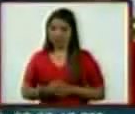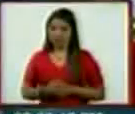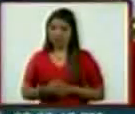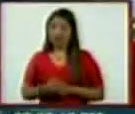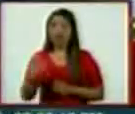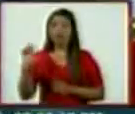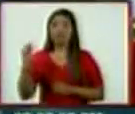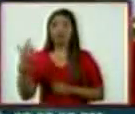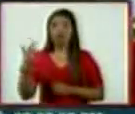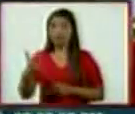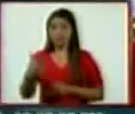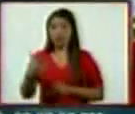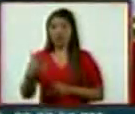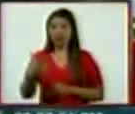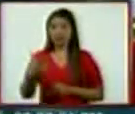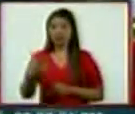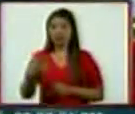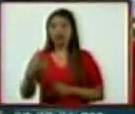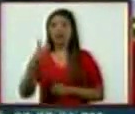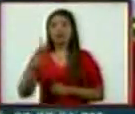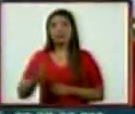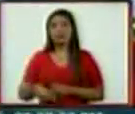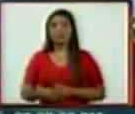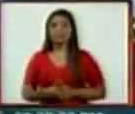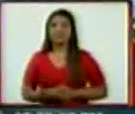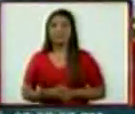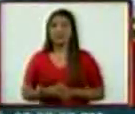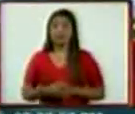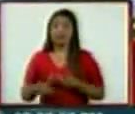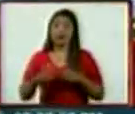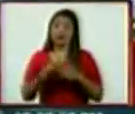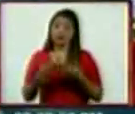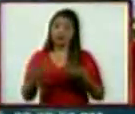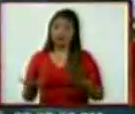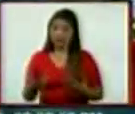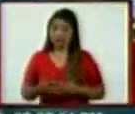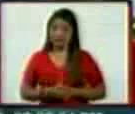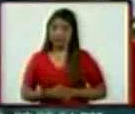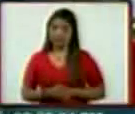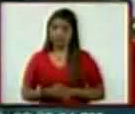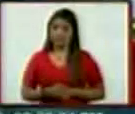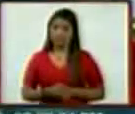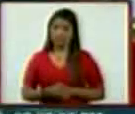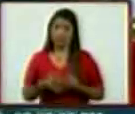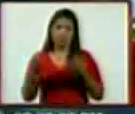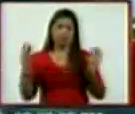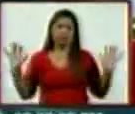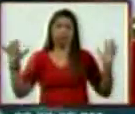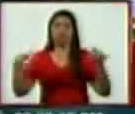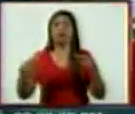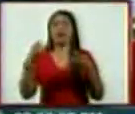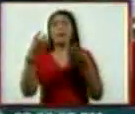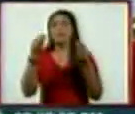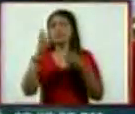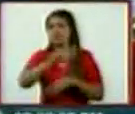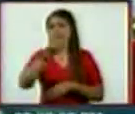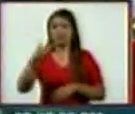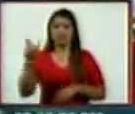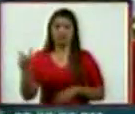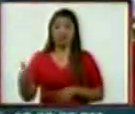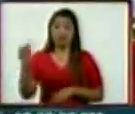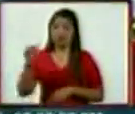transporte terrestre y vialidad. En ese sentido, pues un mar de gente hoy aquí en este sitio, hubo